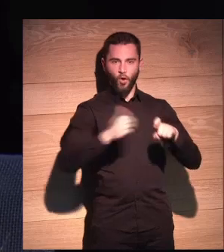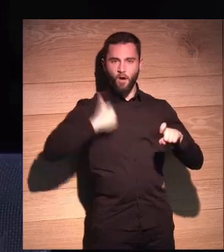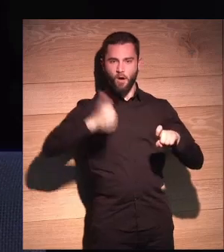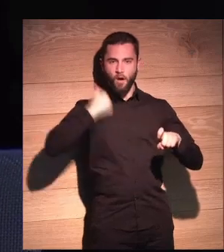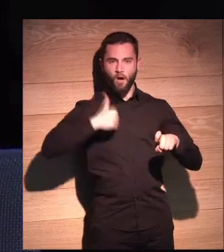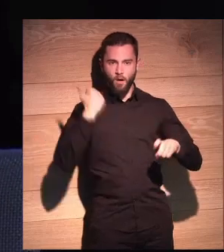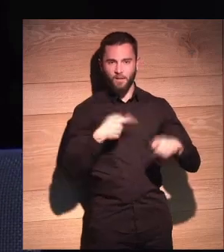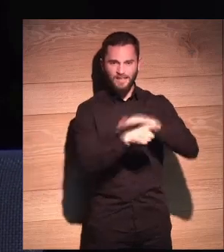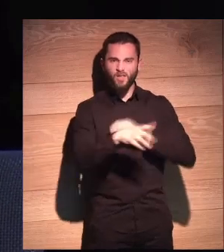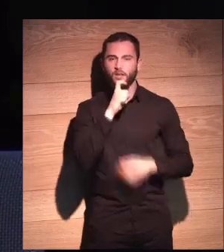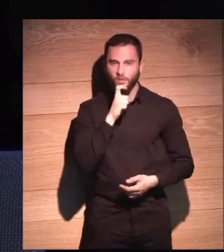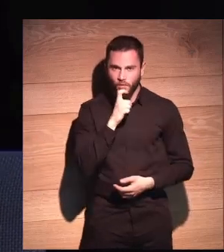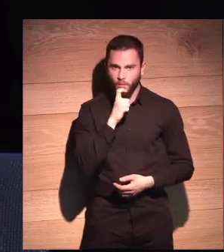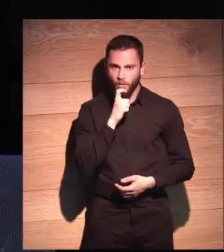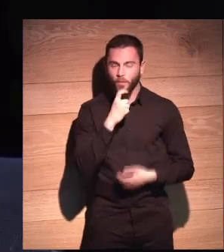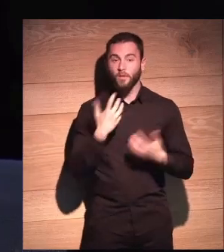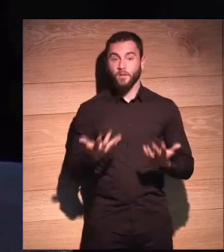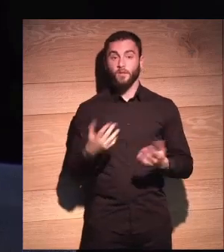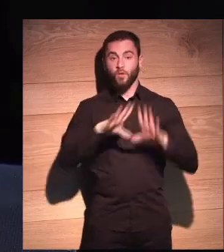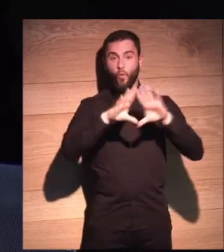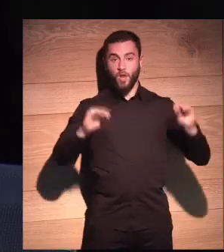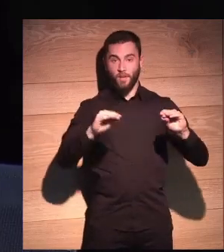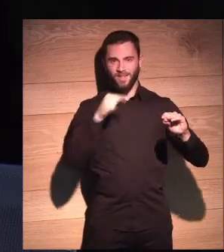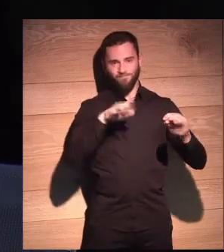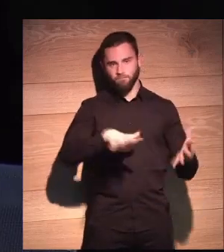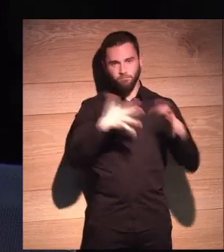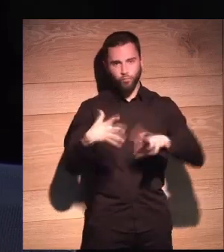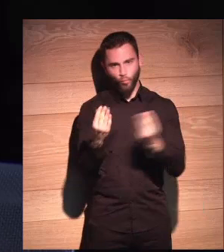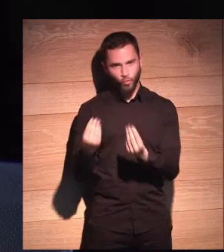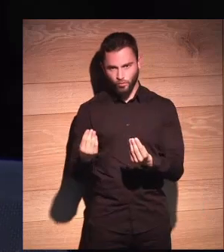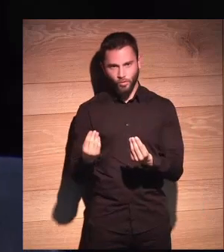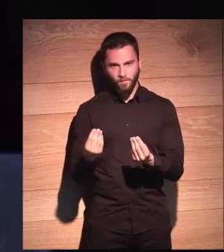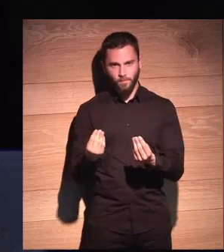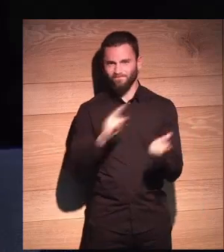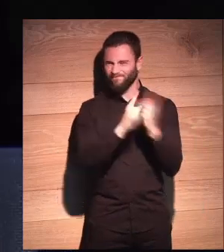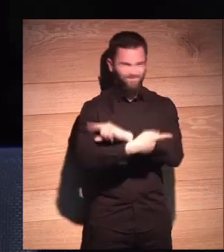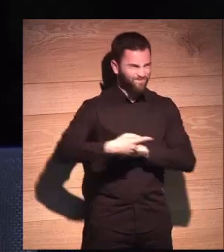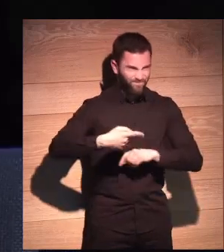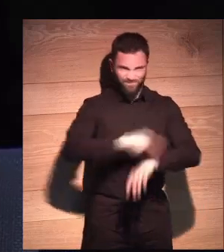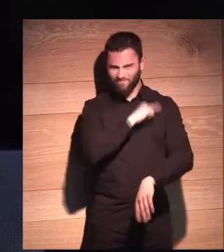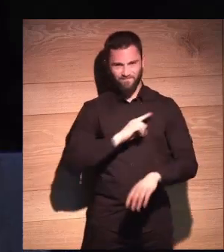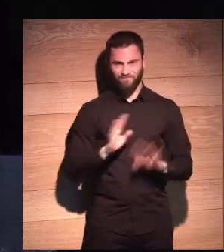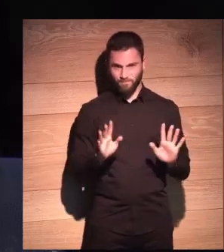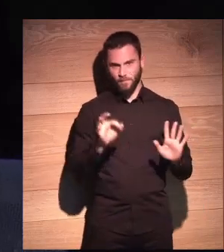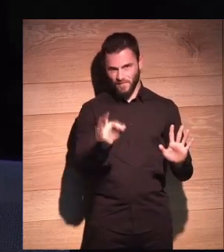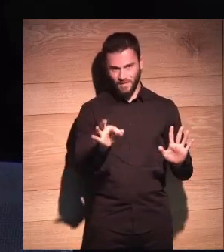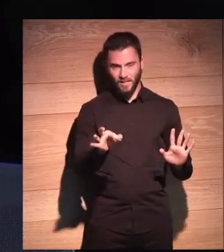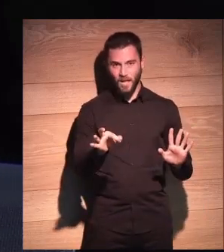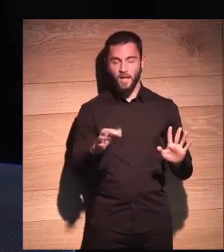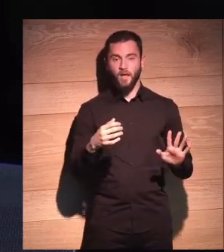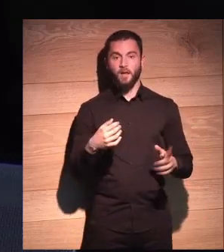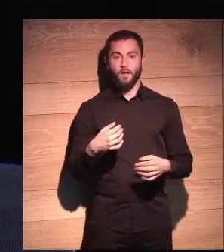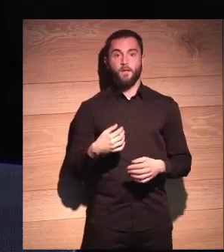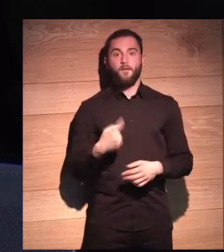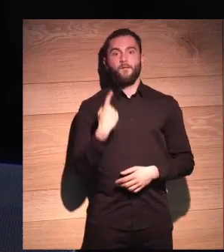oportunidades que nos brinda. Realmente la universidad tiene que cambiar muchísimo Muchísimo, efectivamente. Nos